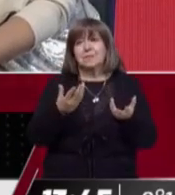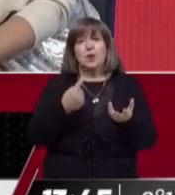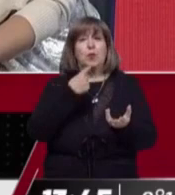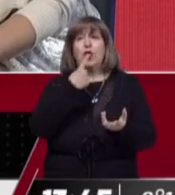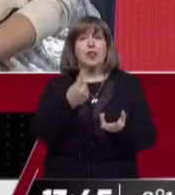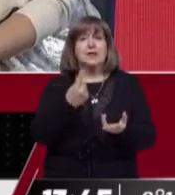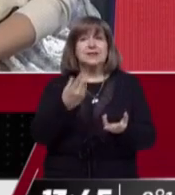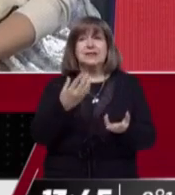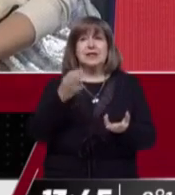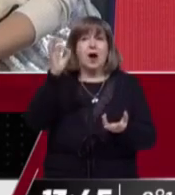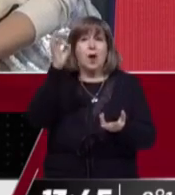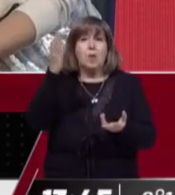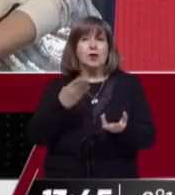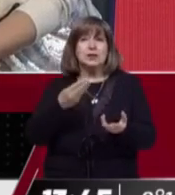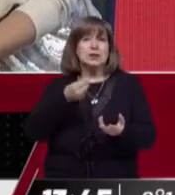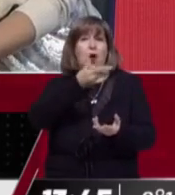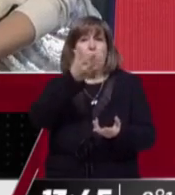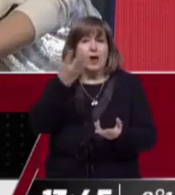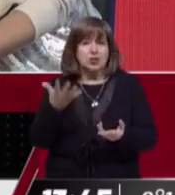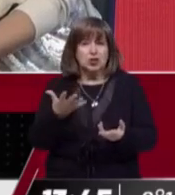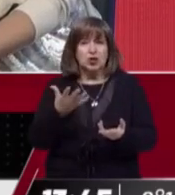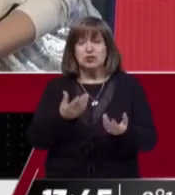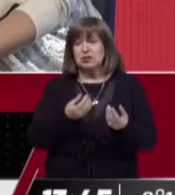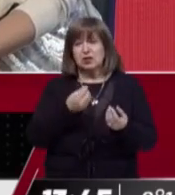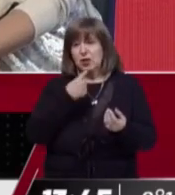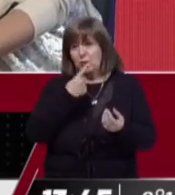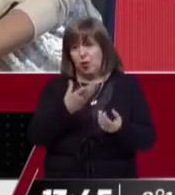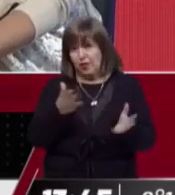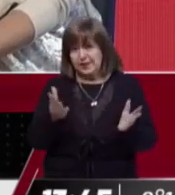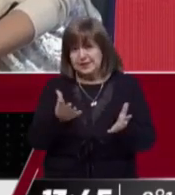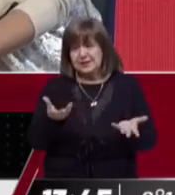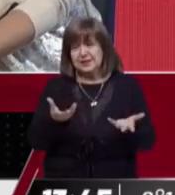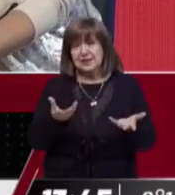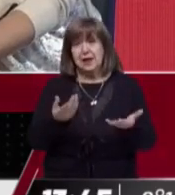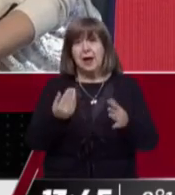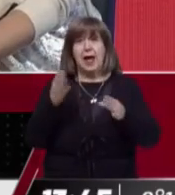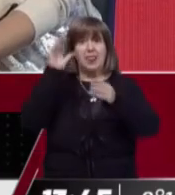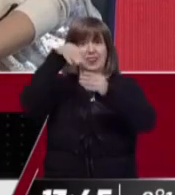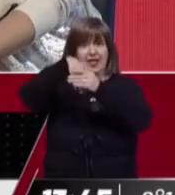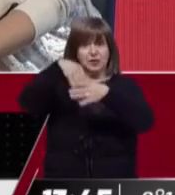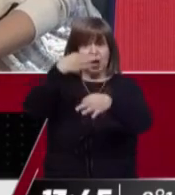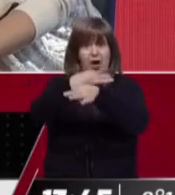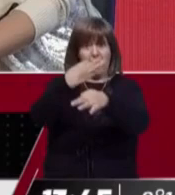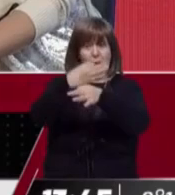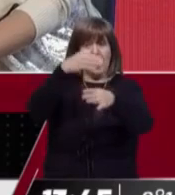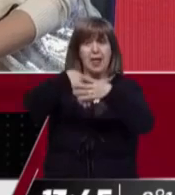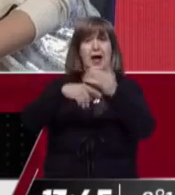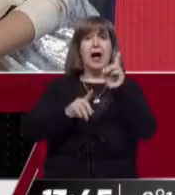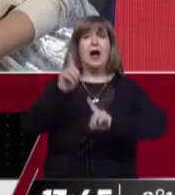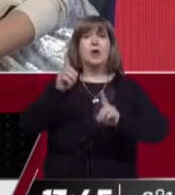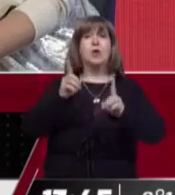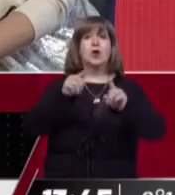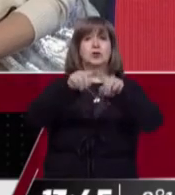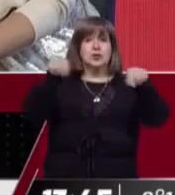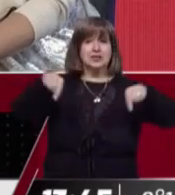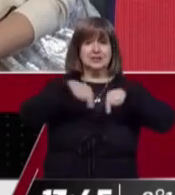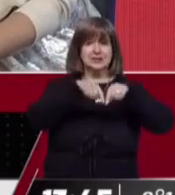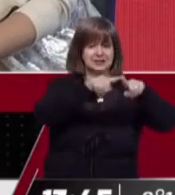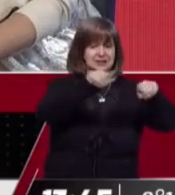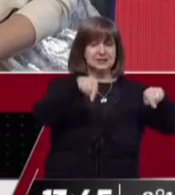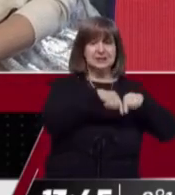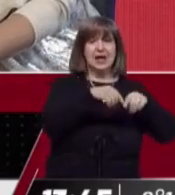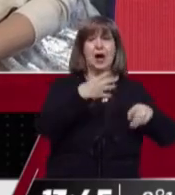momento Nosotros también hay que ir a debatir qué va a pasar también adentro de las escuelas porque están habiendo cierres es decir que hay trabajadores y